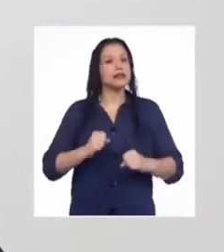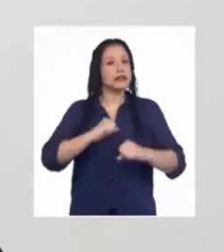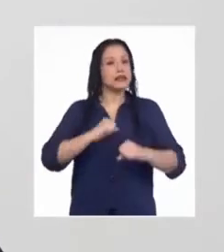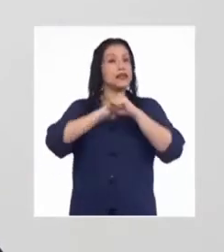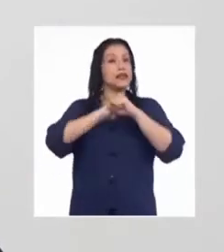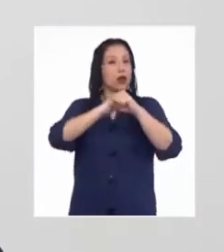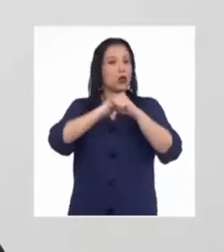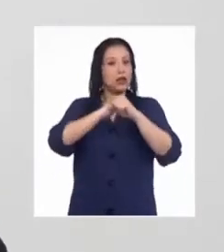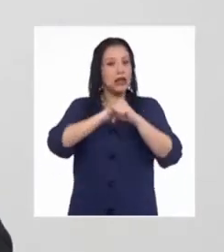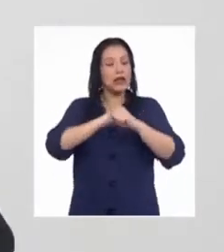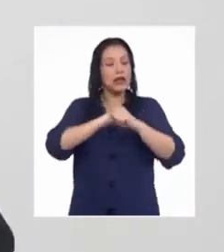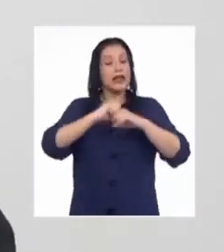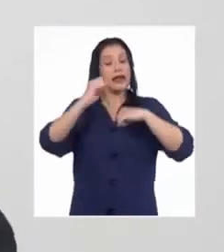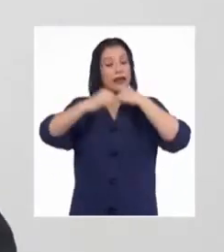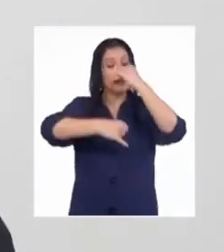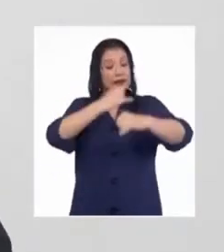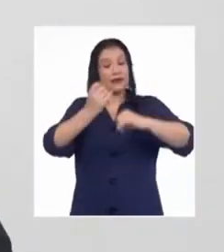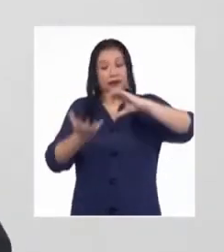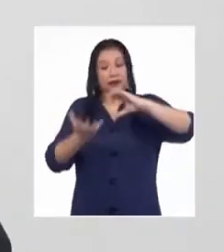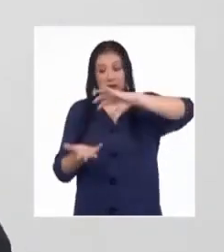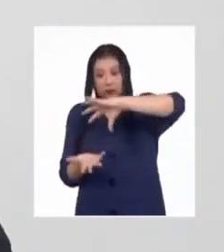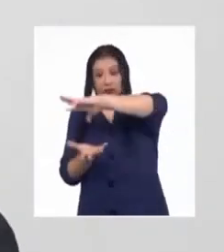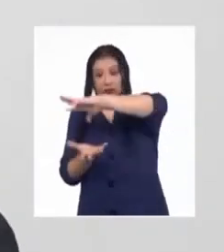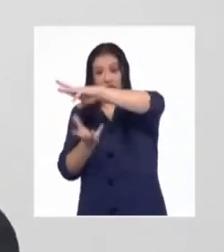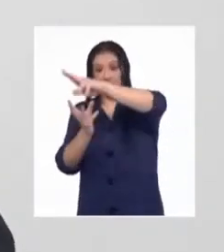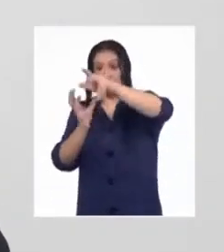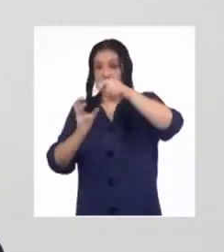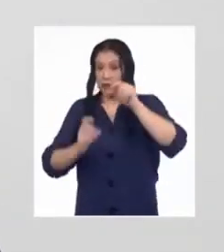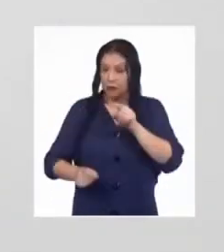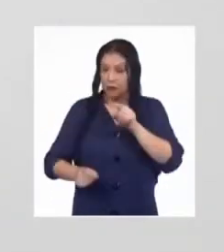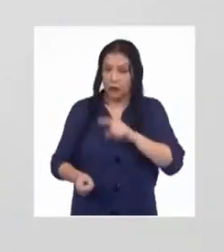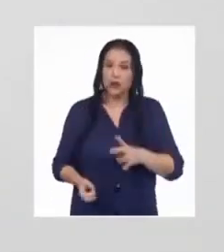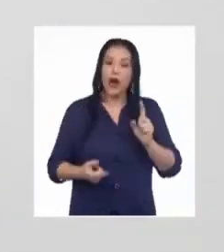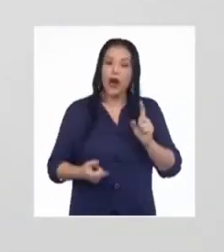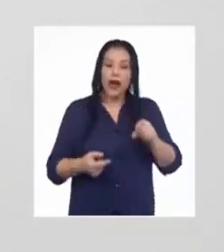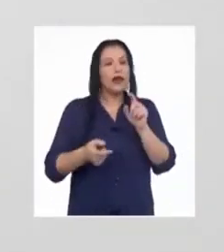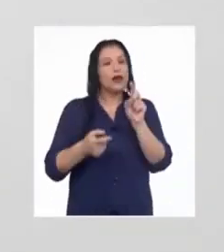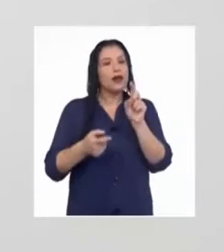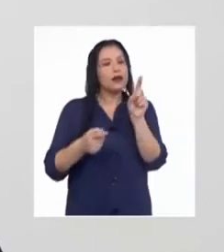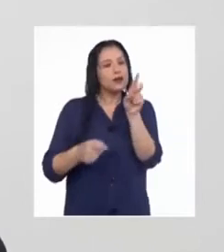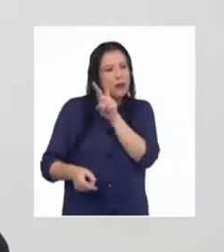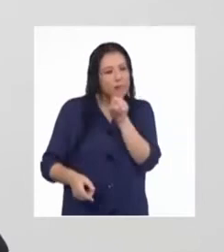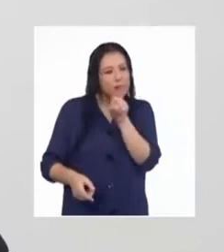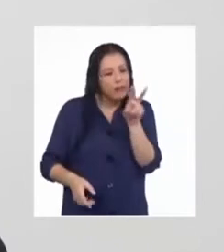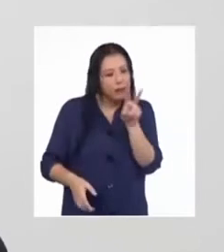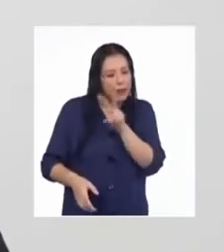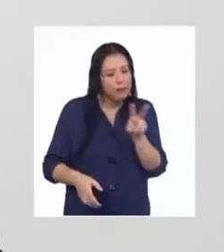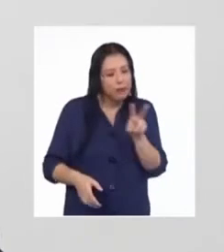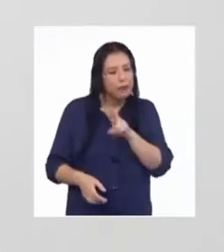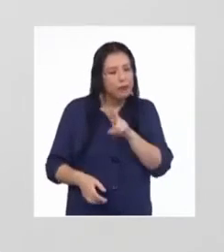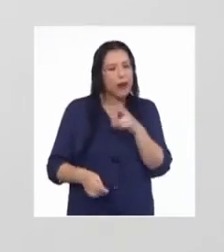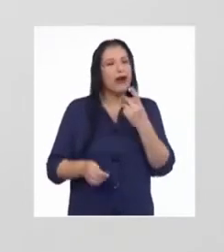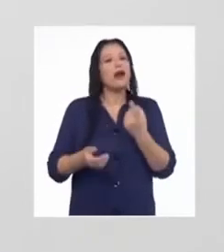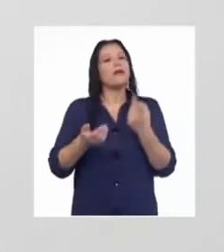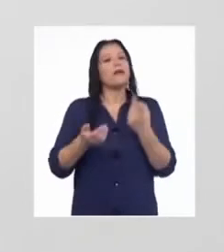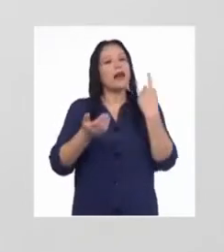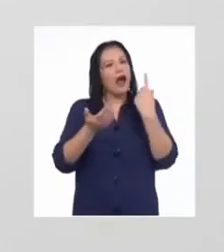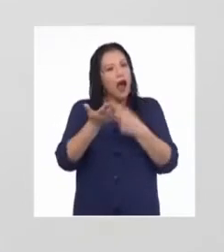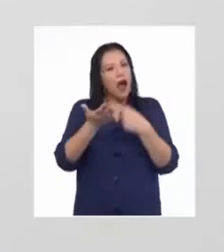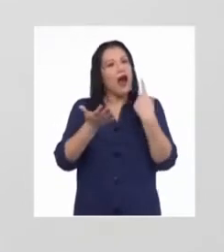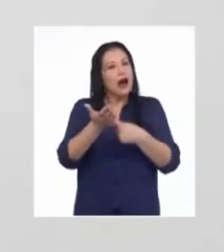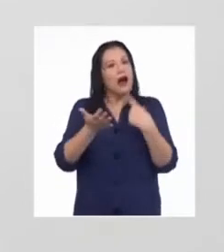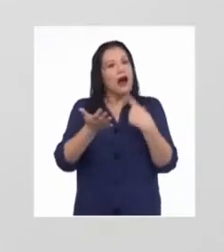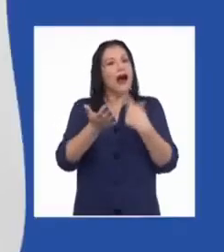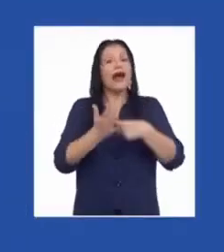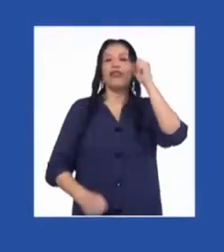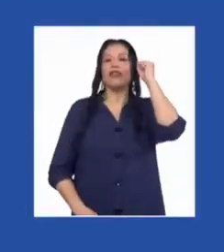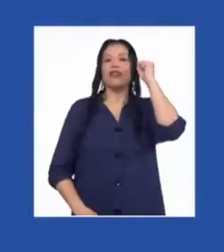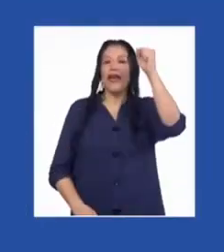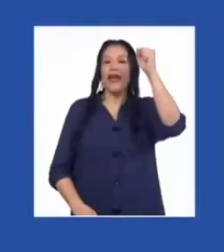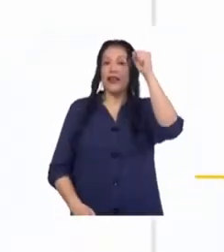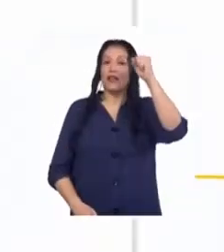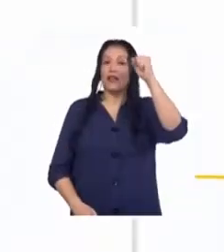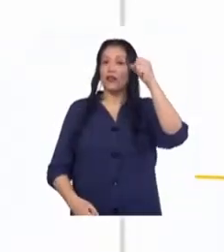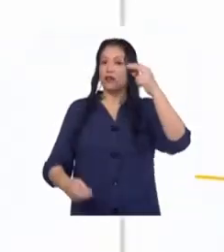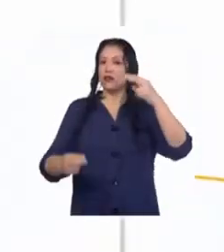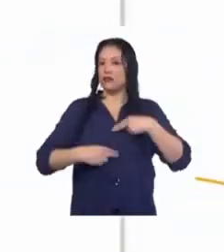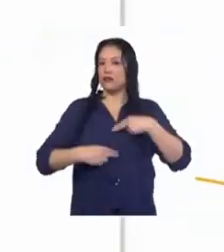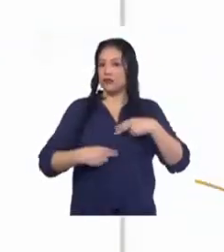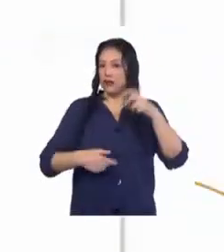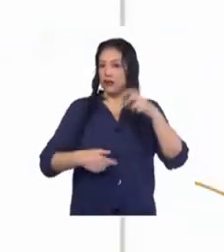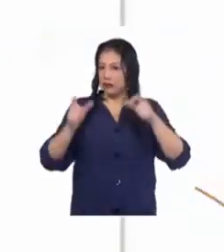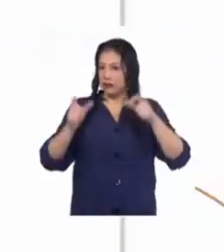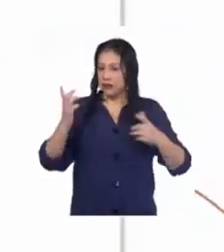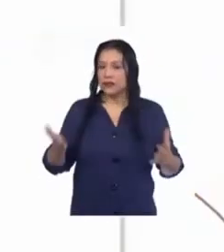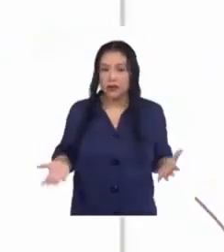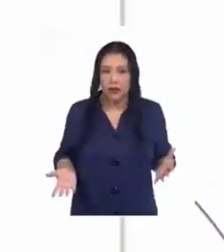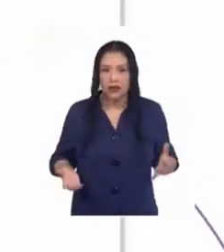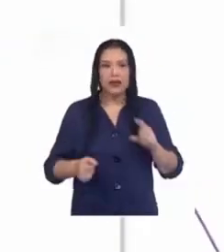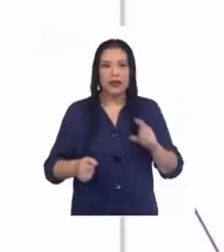mundial. En el texto se mencionan varias veces los derechos fundamentales del ser humano. Esta es la